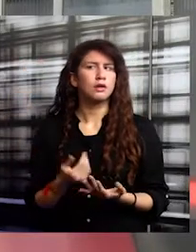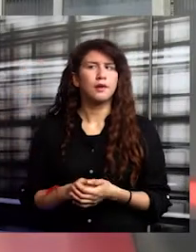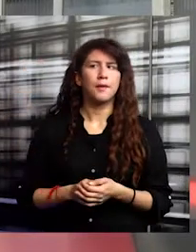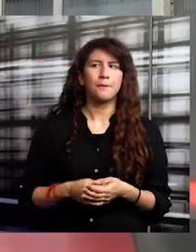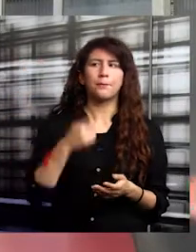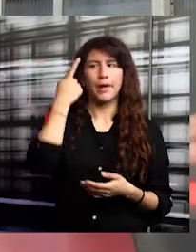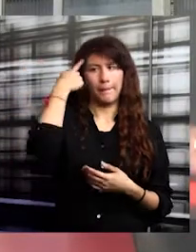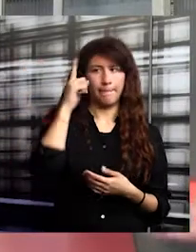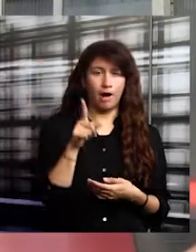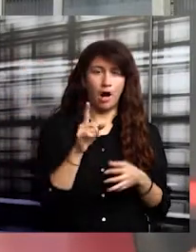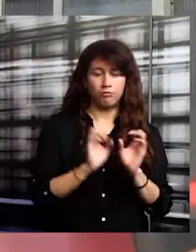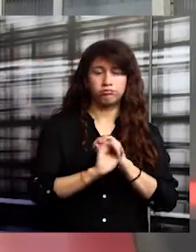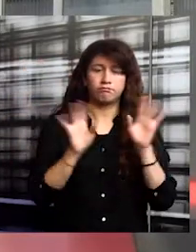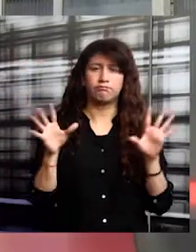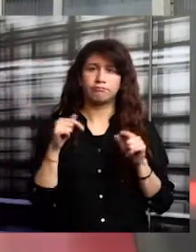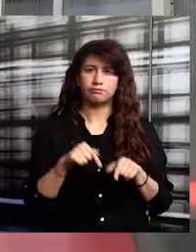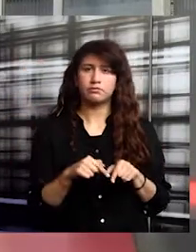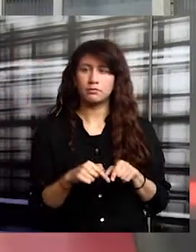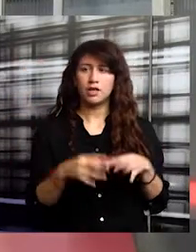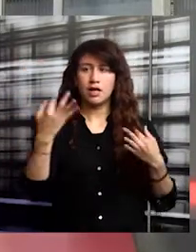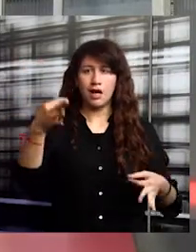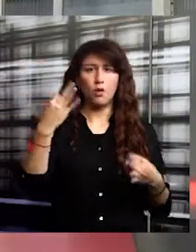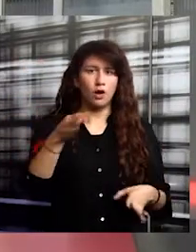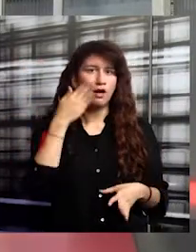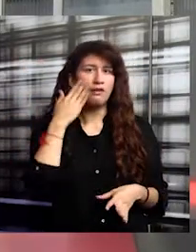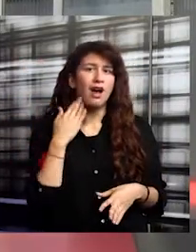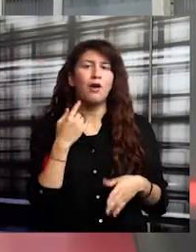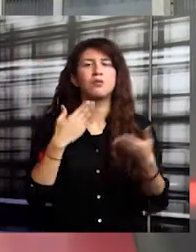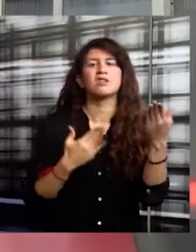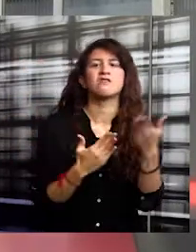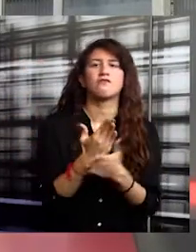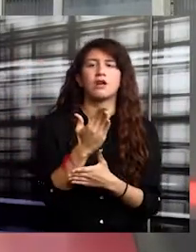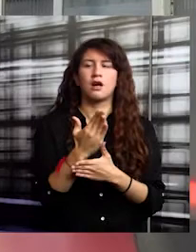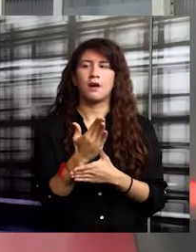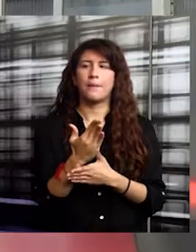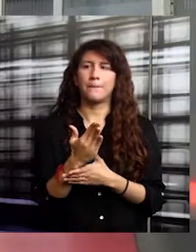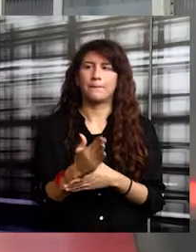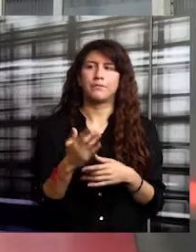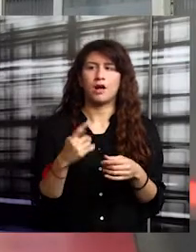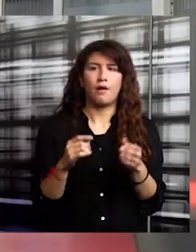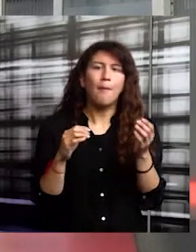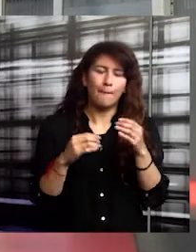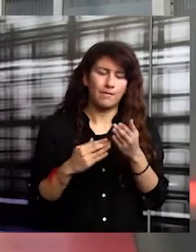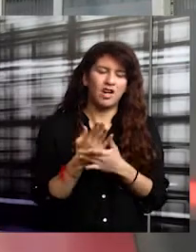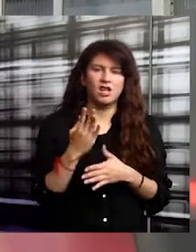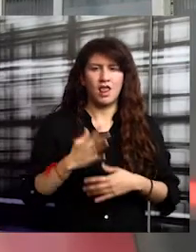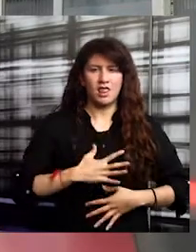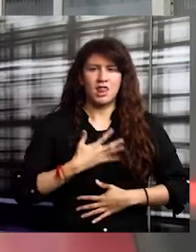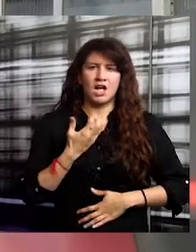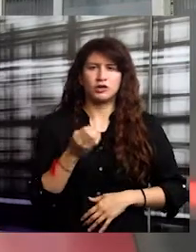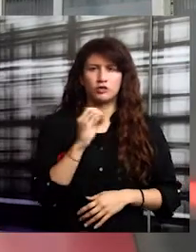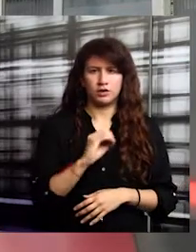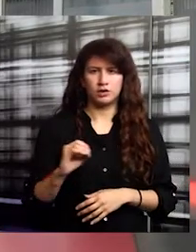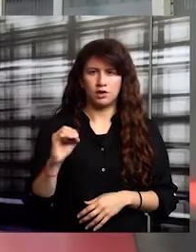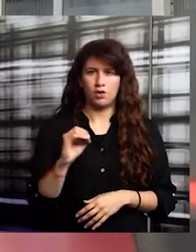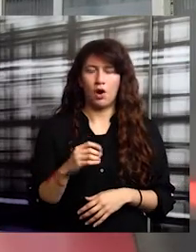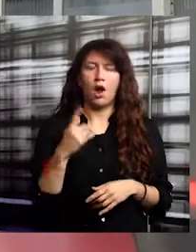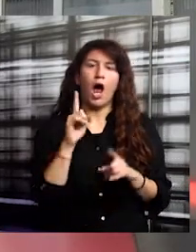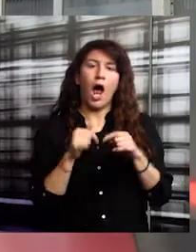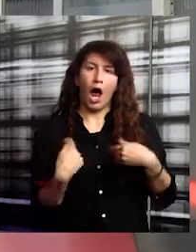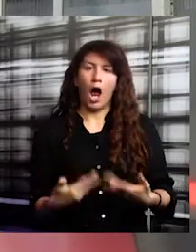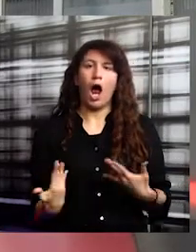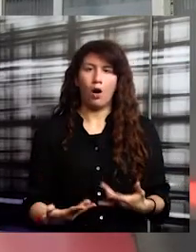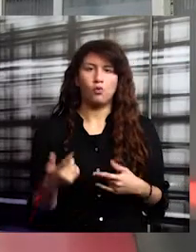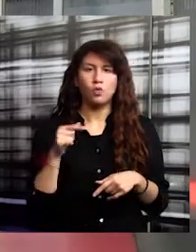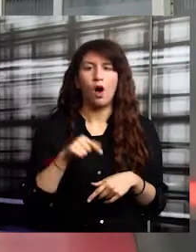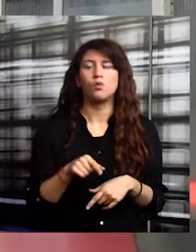yo entiendo que hoja en blanco significa vamos a partir redactando desde cero. Ahora, hago una salvedad. Ese deseo de